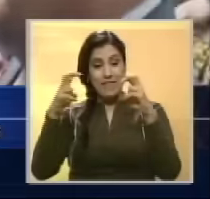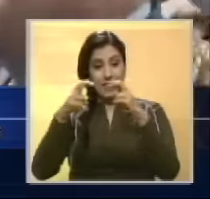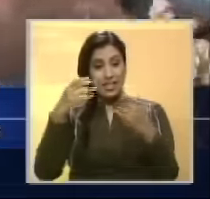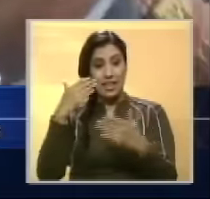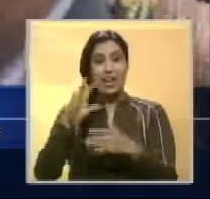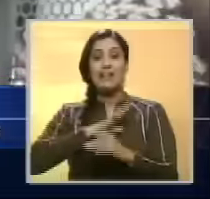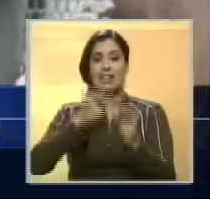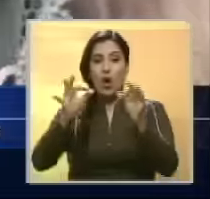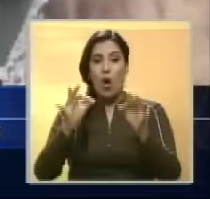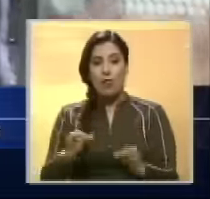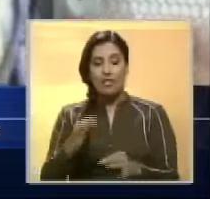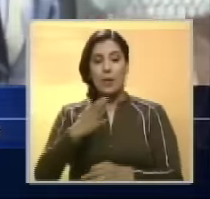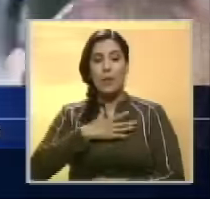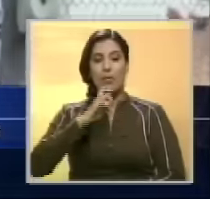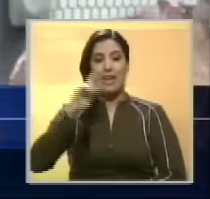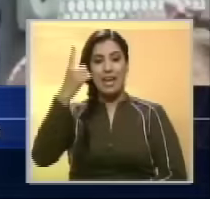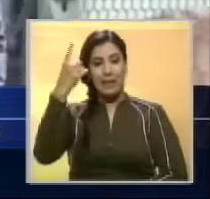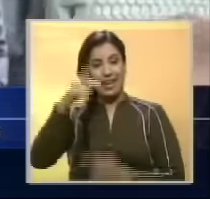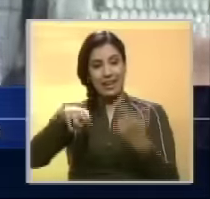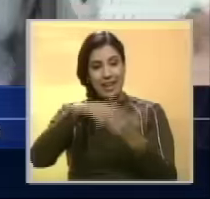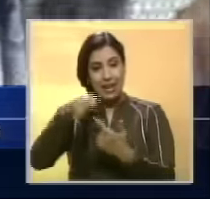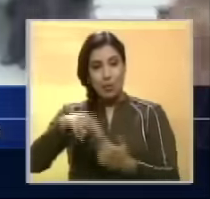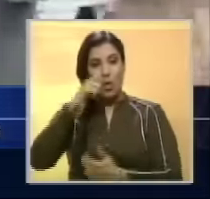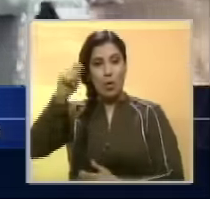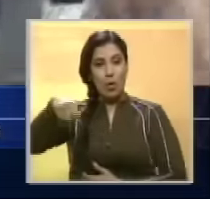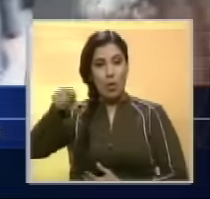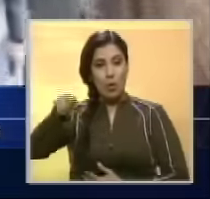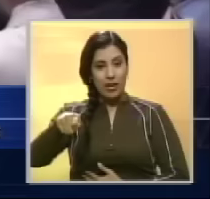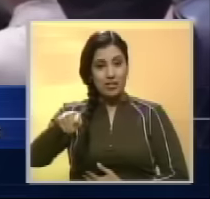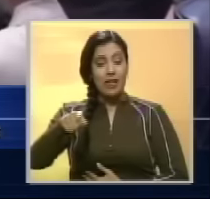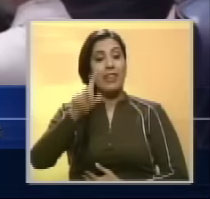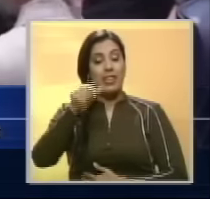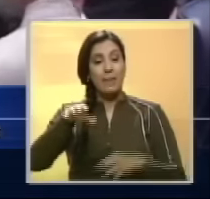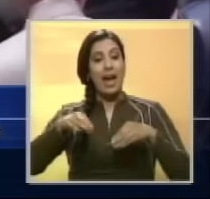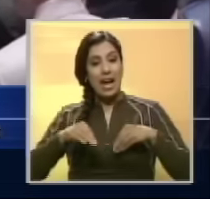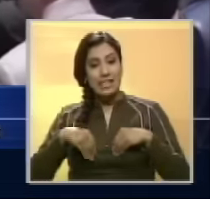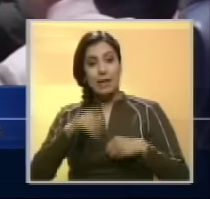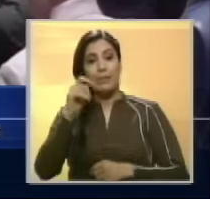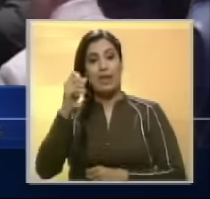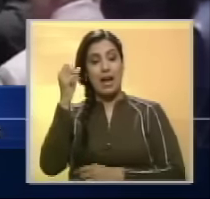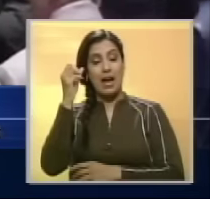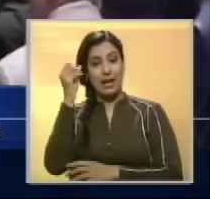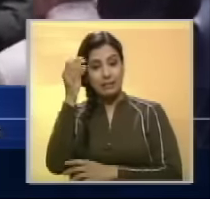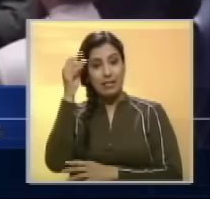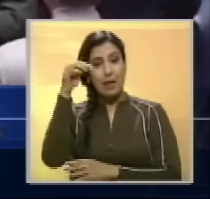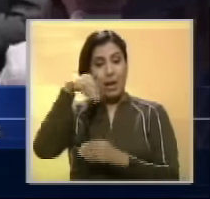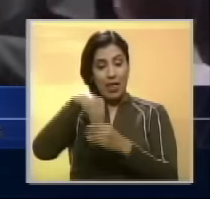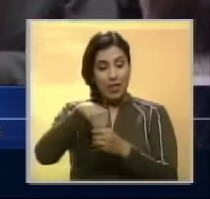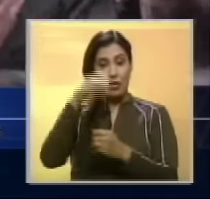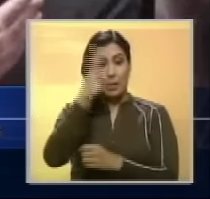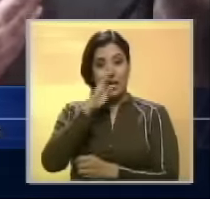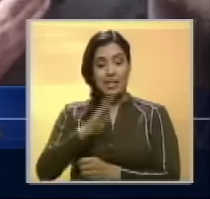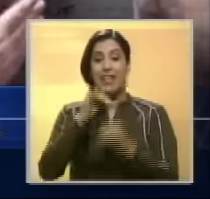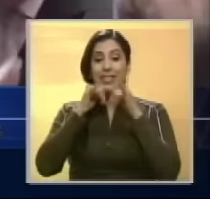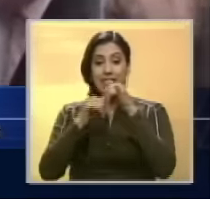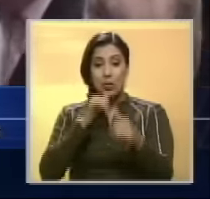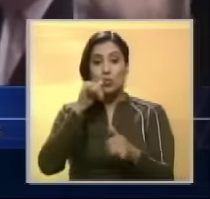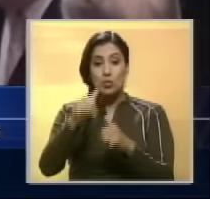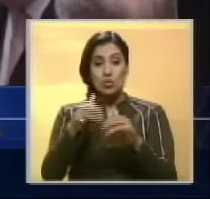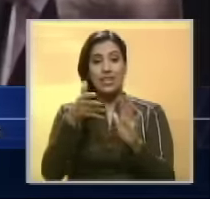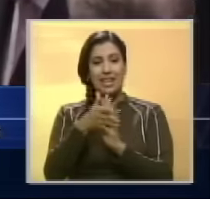neves fue formulada por el procurador general de la república Rodrigo janot y aceptada por el magistrado Gilmar Méndez las denuncias se